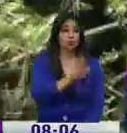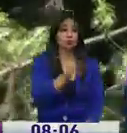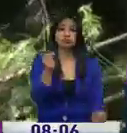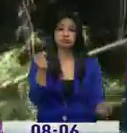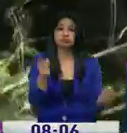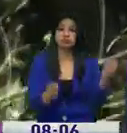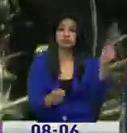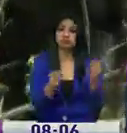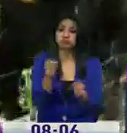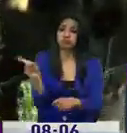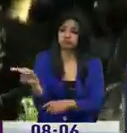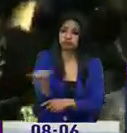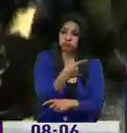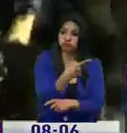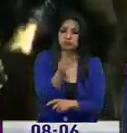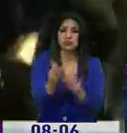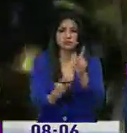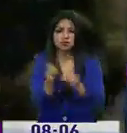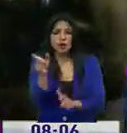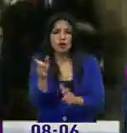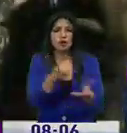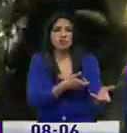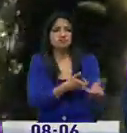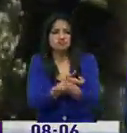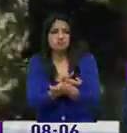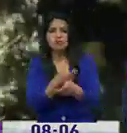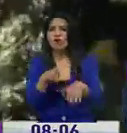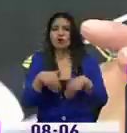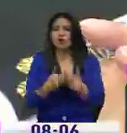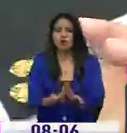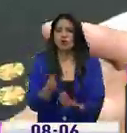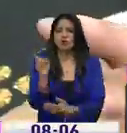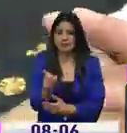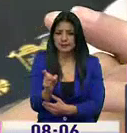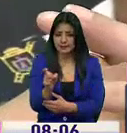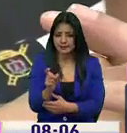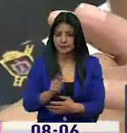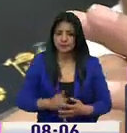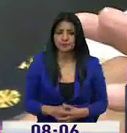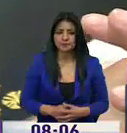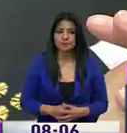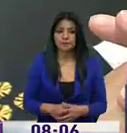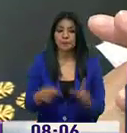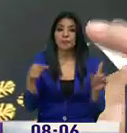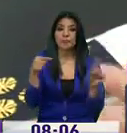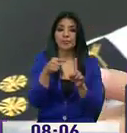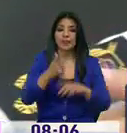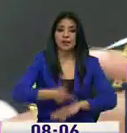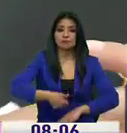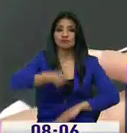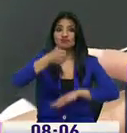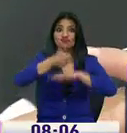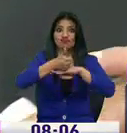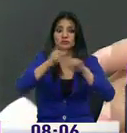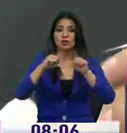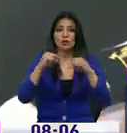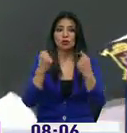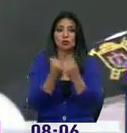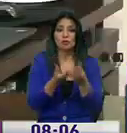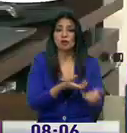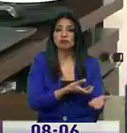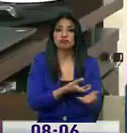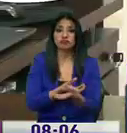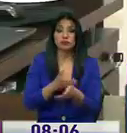se despachan los recursos necesarios para atender la emergencia. A decir de Esteban Cárdenas, comandante del Cuerpo de Bomberos de